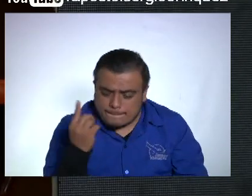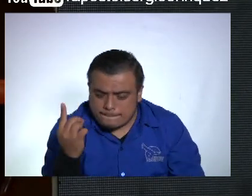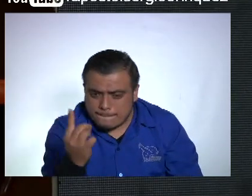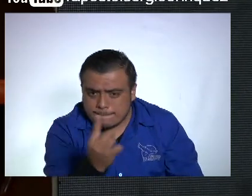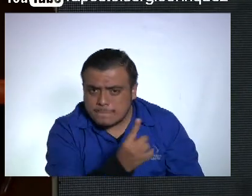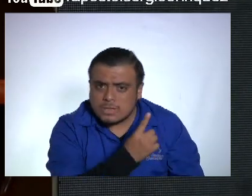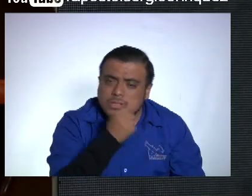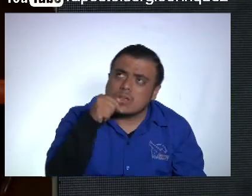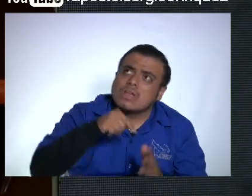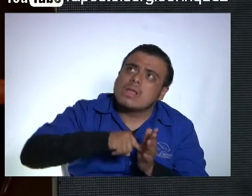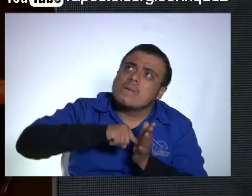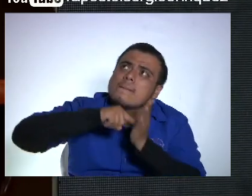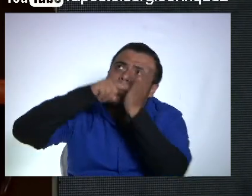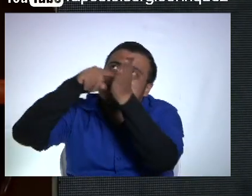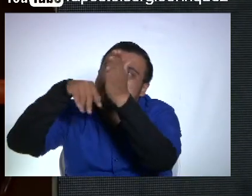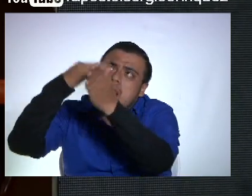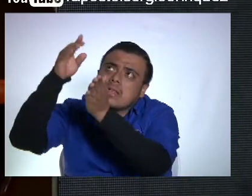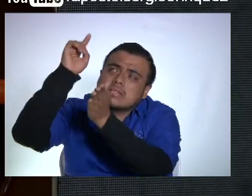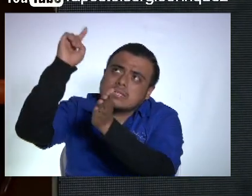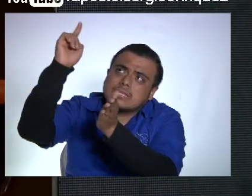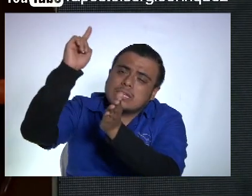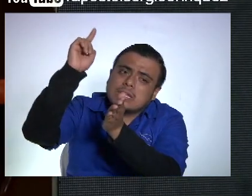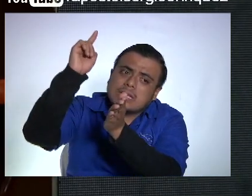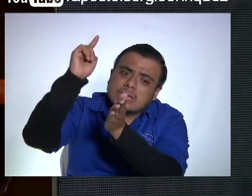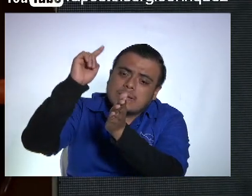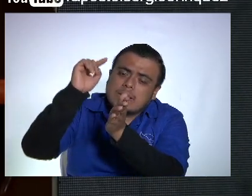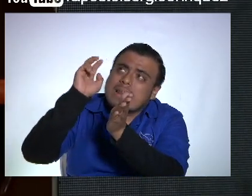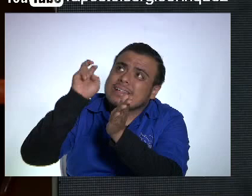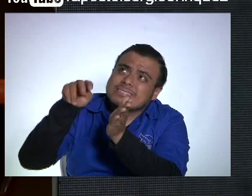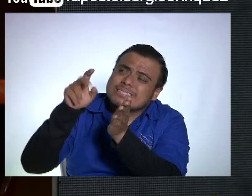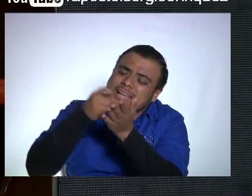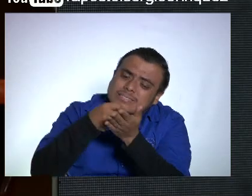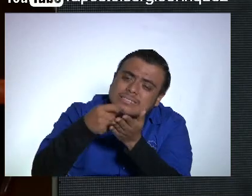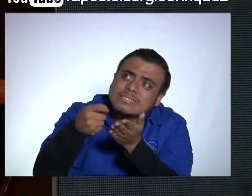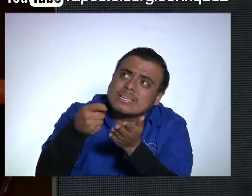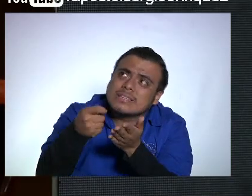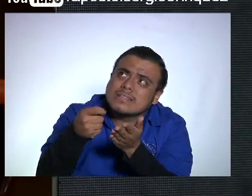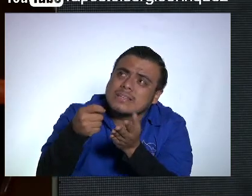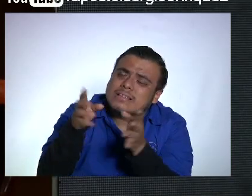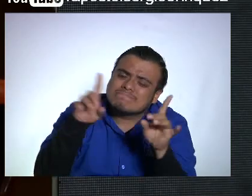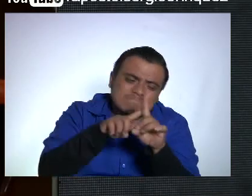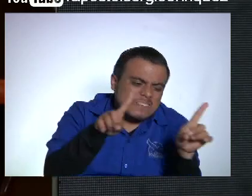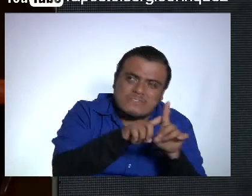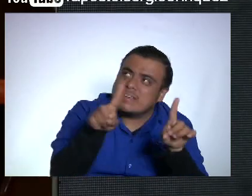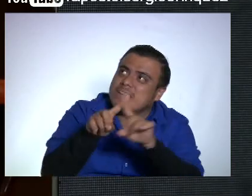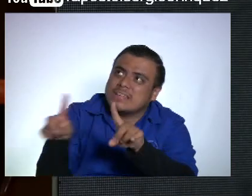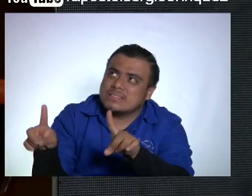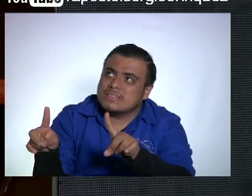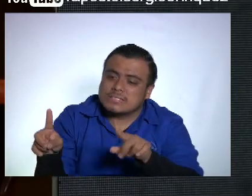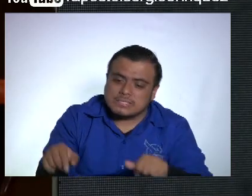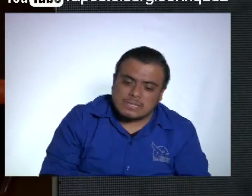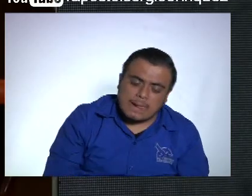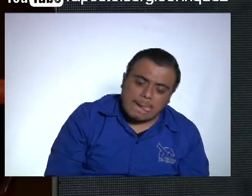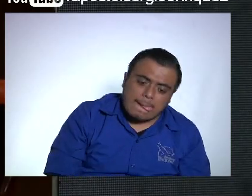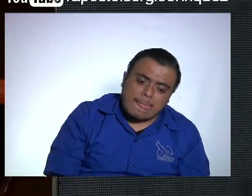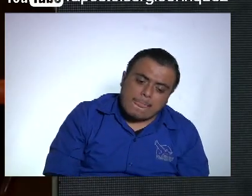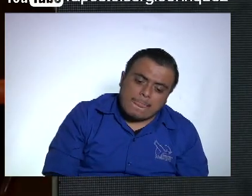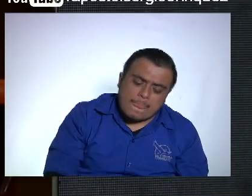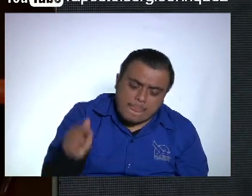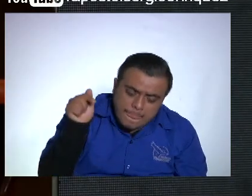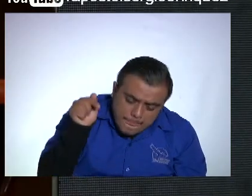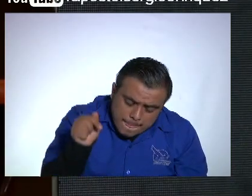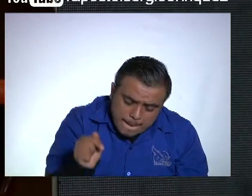han presentado delante de ti necesidades de diversa índole, Padre Santo. Hoy